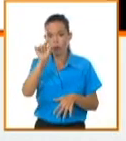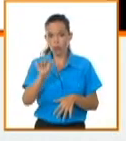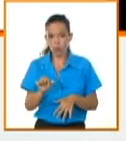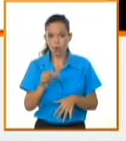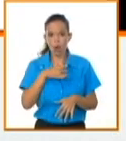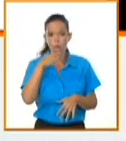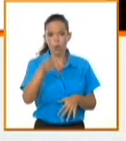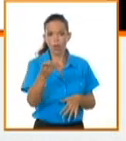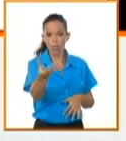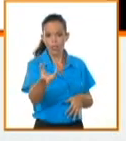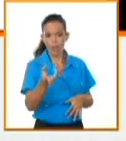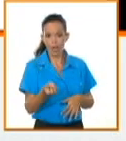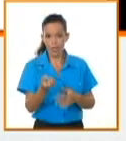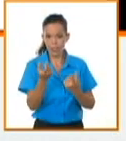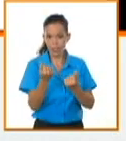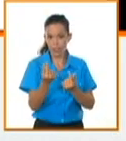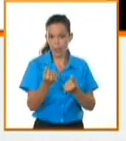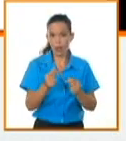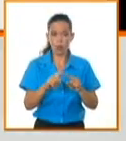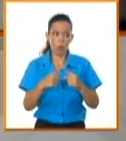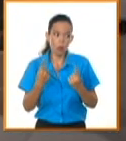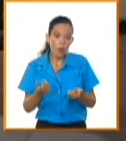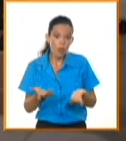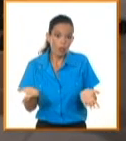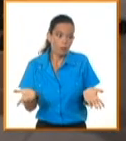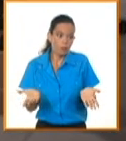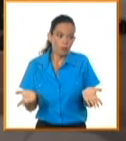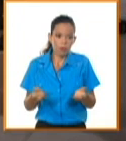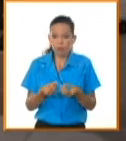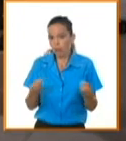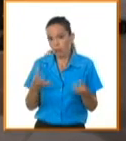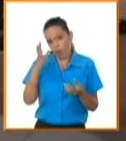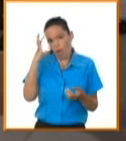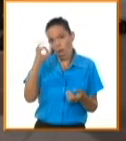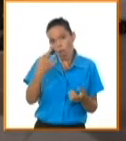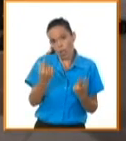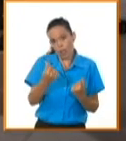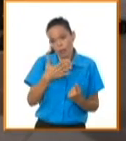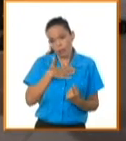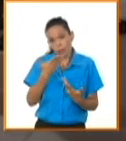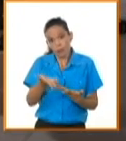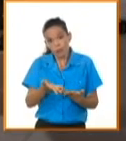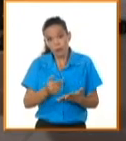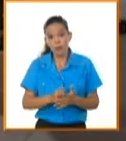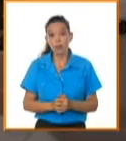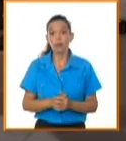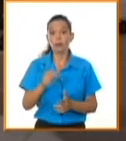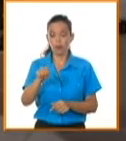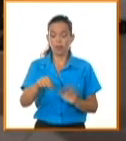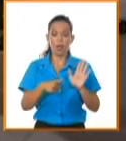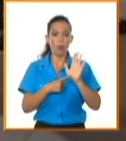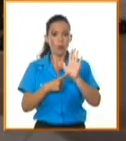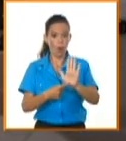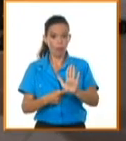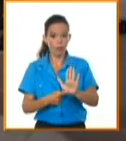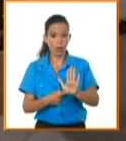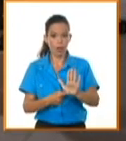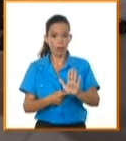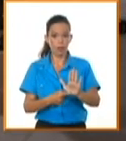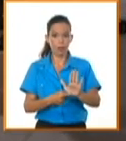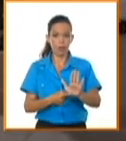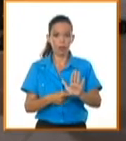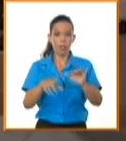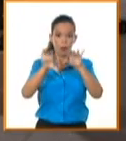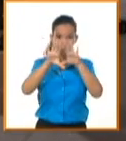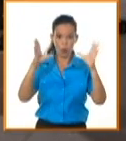efectivo un dinero Porque además es y no no se ha podido incluso la práctica universal Randy también tiene